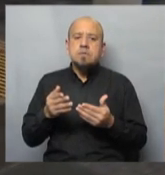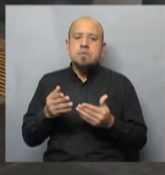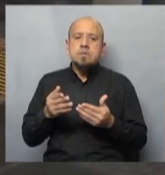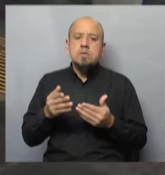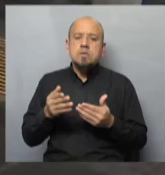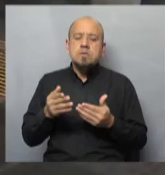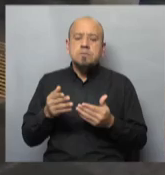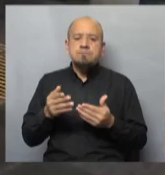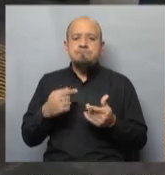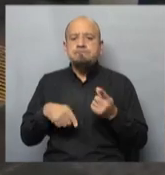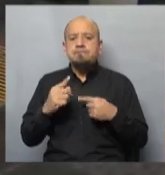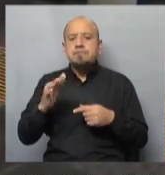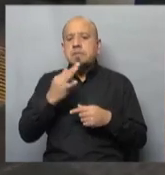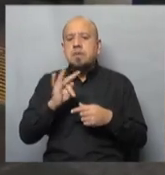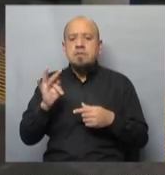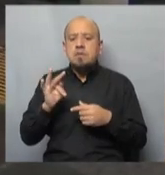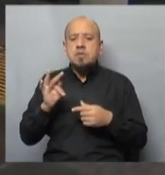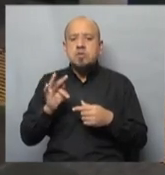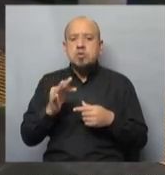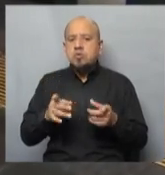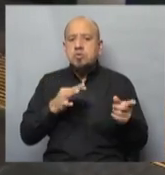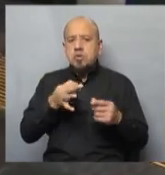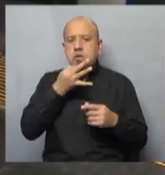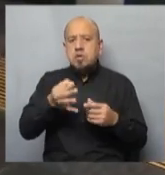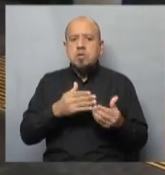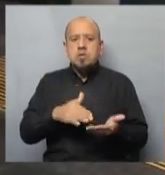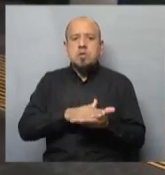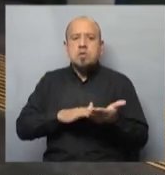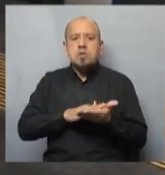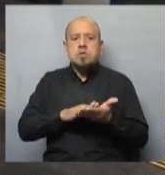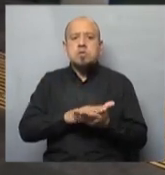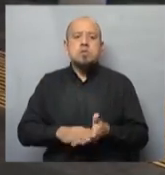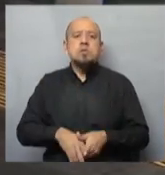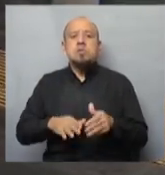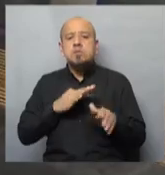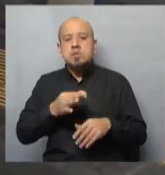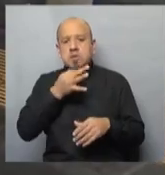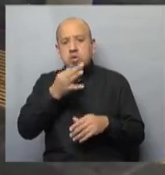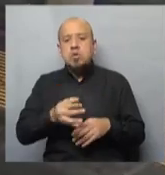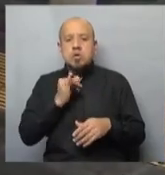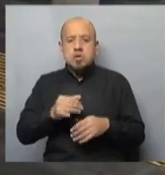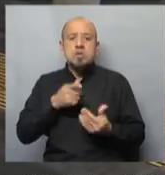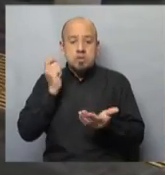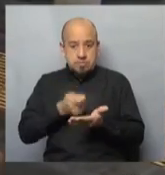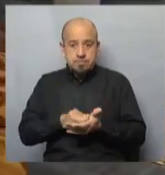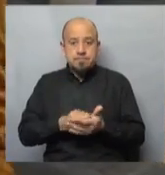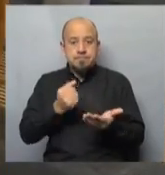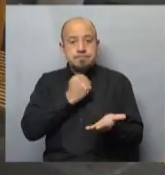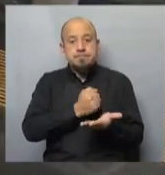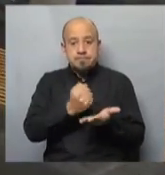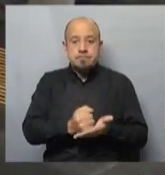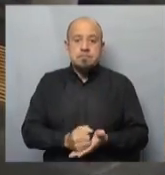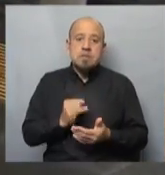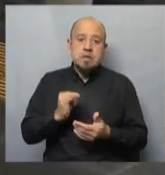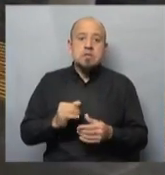No, la federación tampoco no les manifestó las cosas claras. Es decir, por un momento le decían que les iban a pagar el pasaje, o